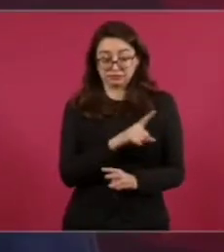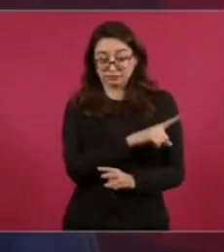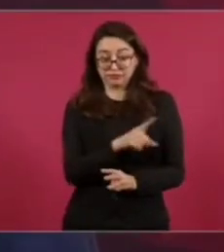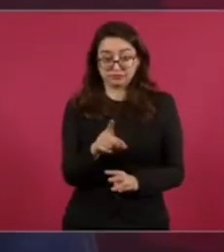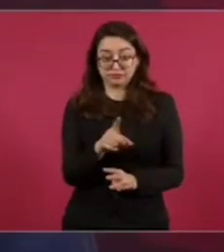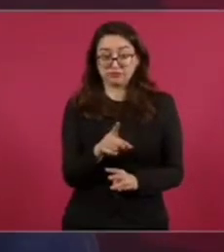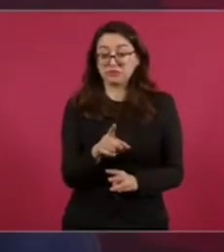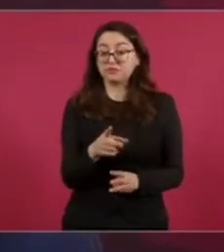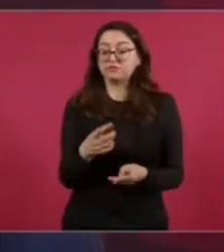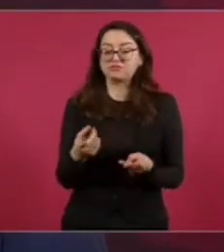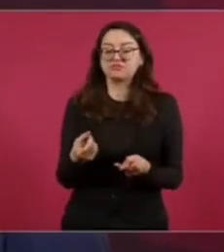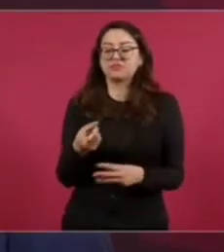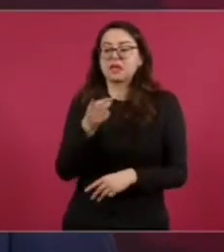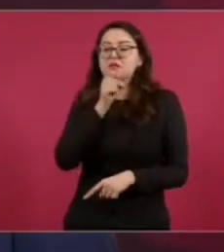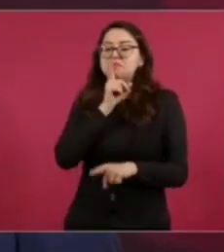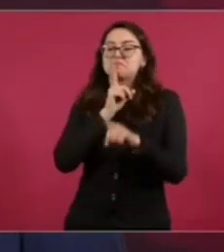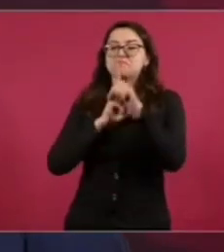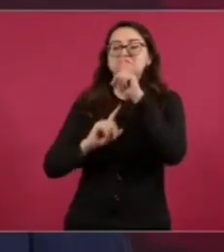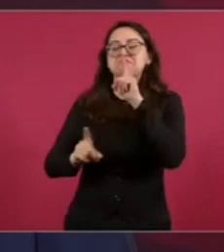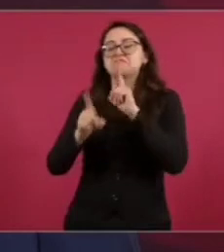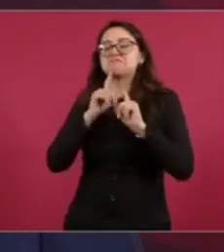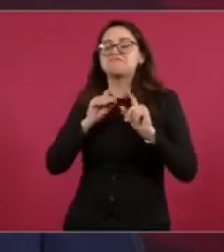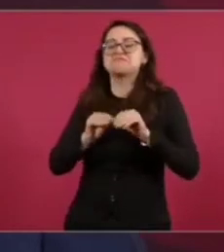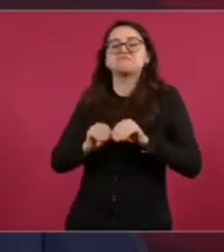es que la calumnia cuando no mancha tizna.